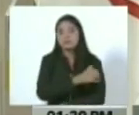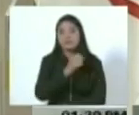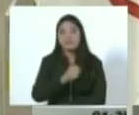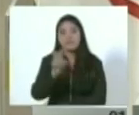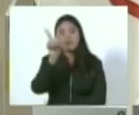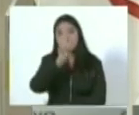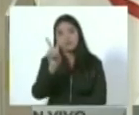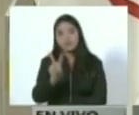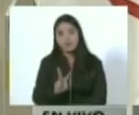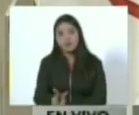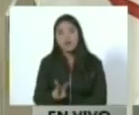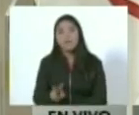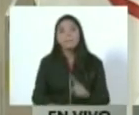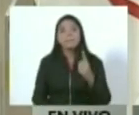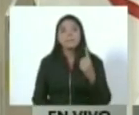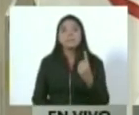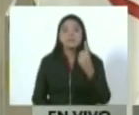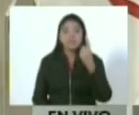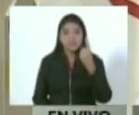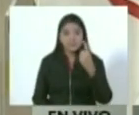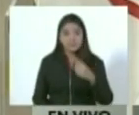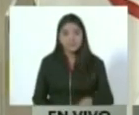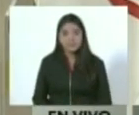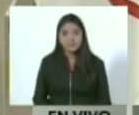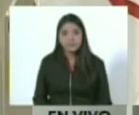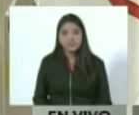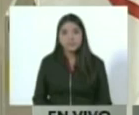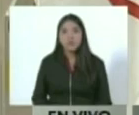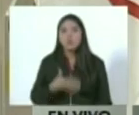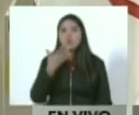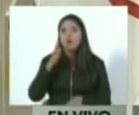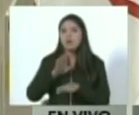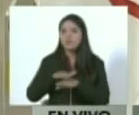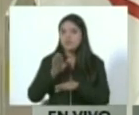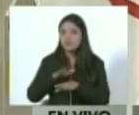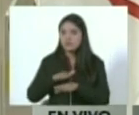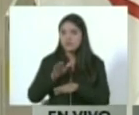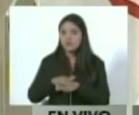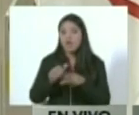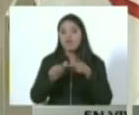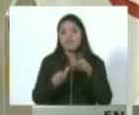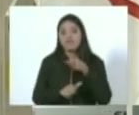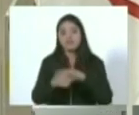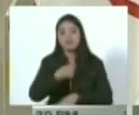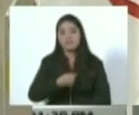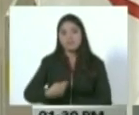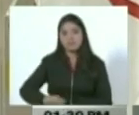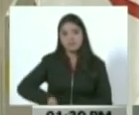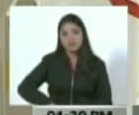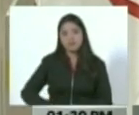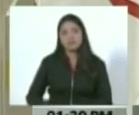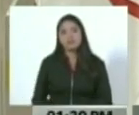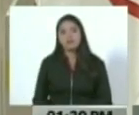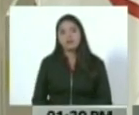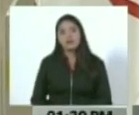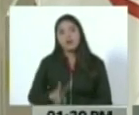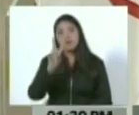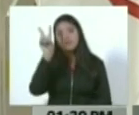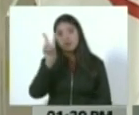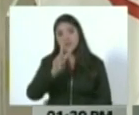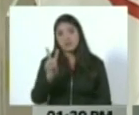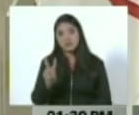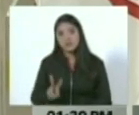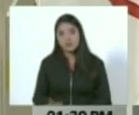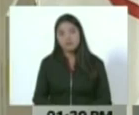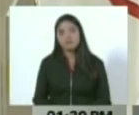venezolana. En primer lugar, tal como lo anunció nuestro vicepresidente ejecutivo de la República Bolivariana